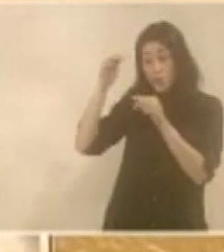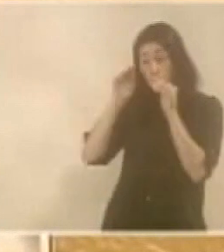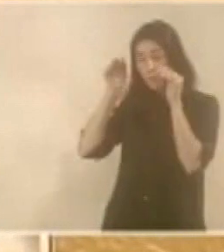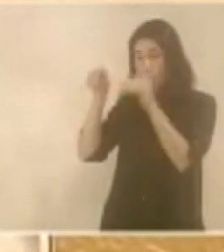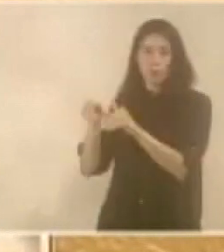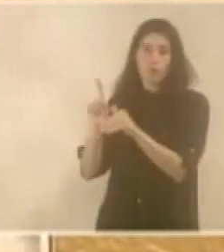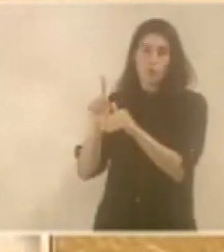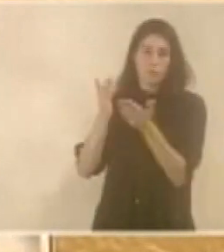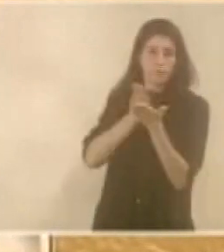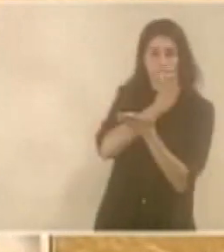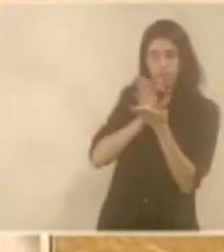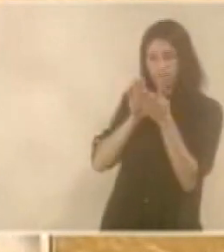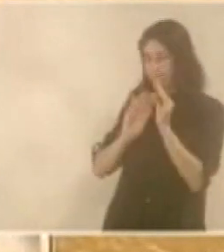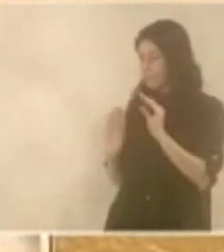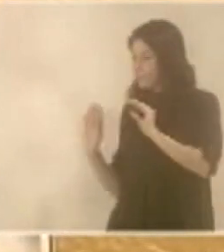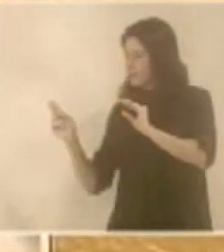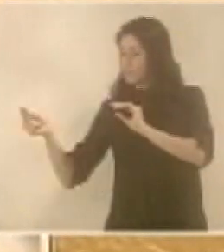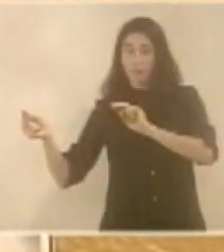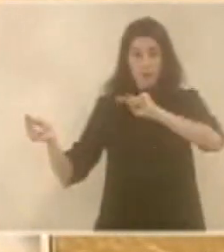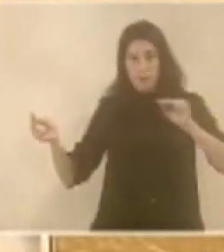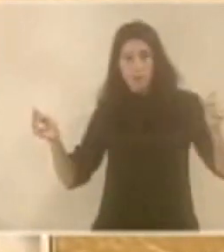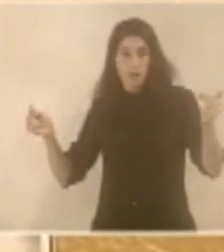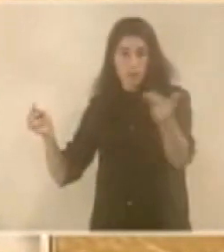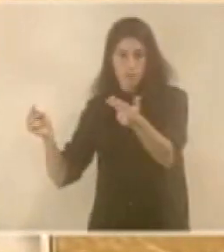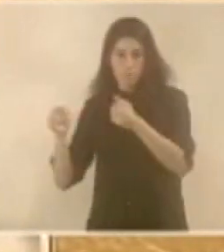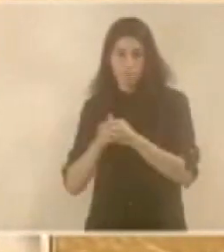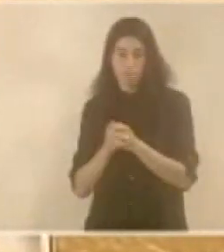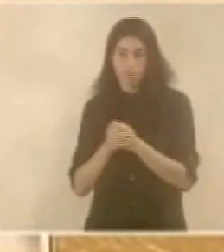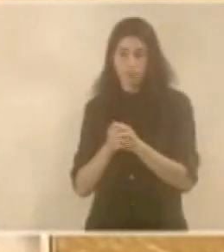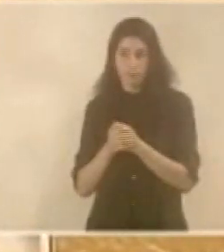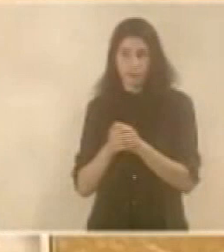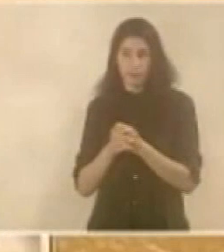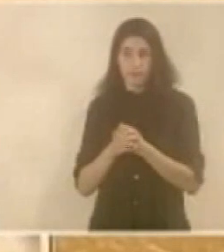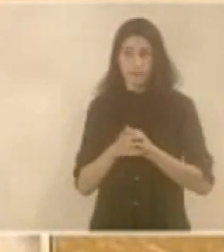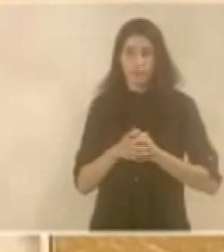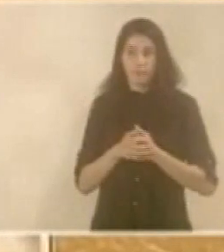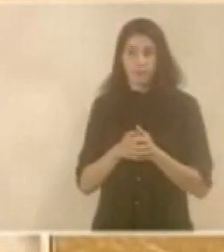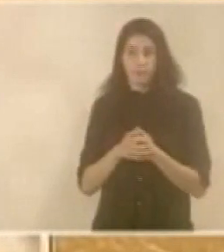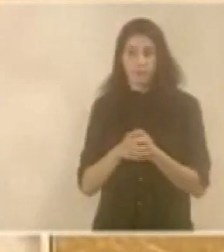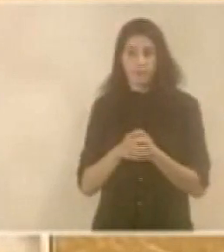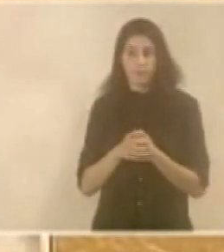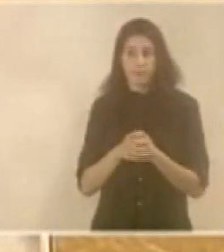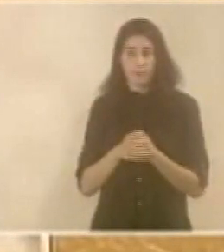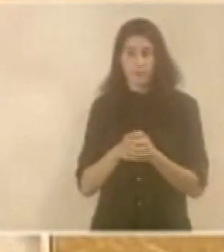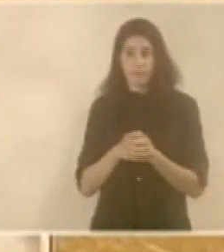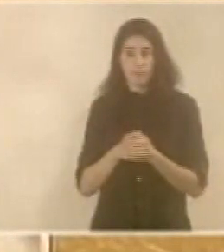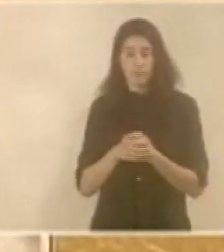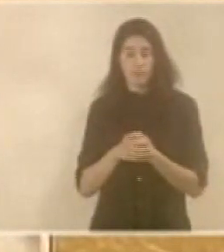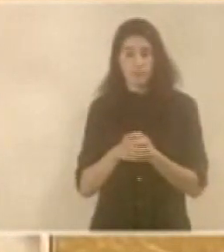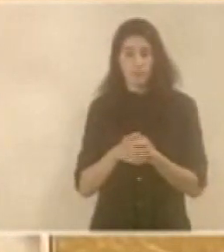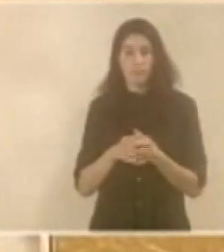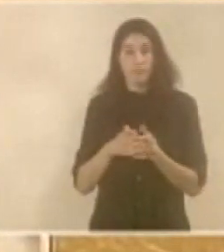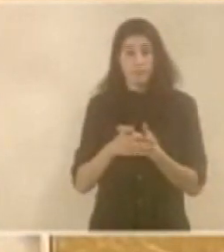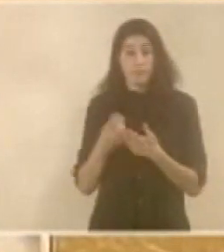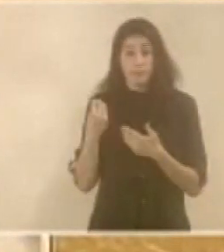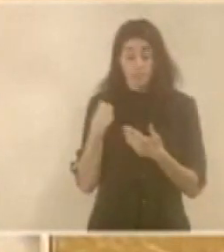británicos, la expedición que partió hacia Almería fundamentó el éxito de la operación en el apoyo de los constitucionales